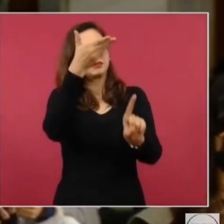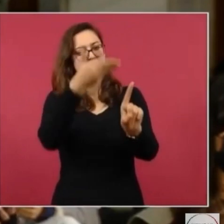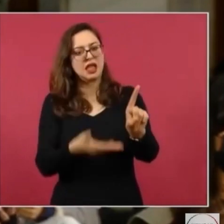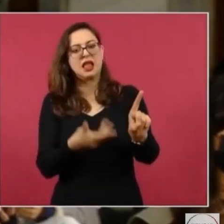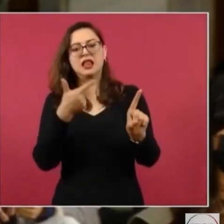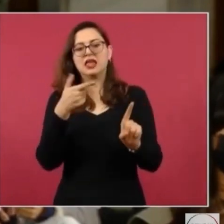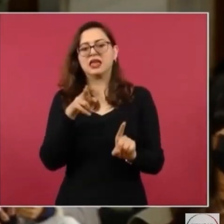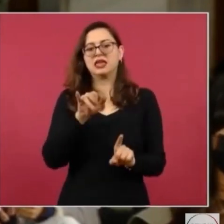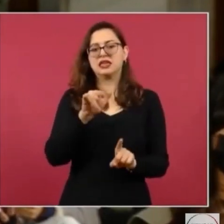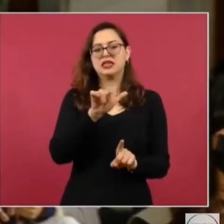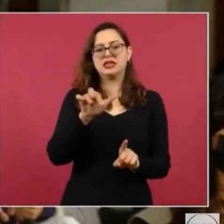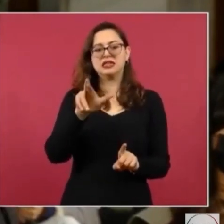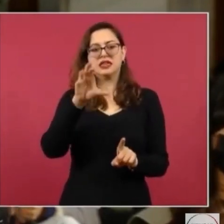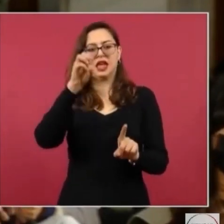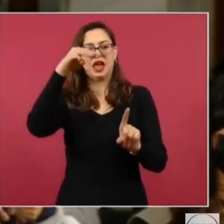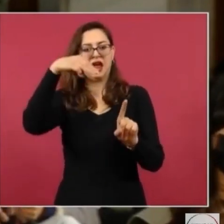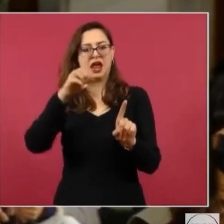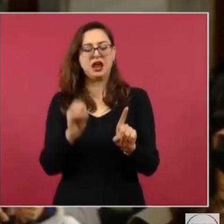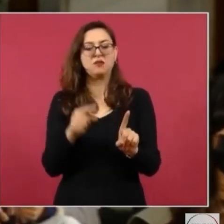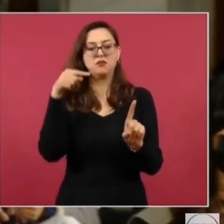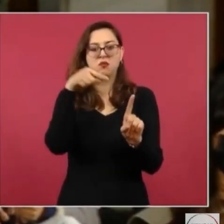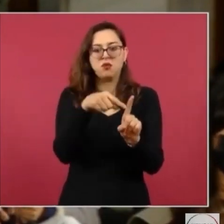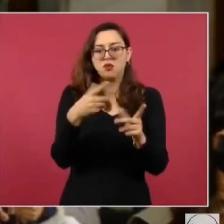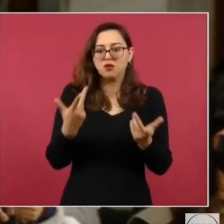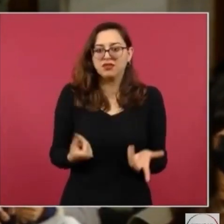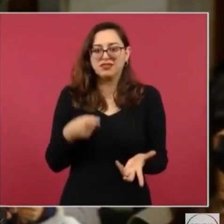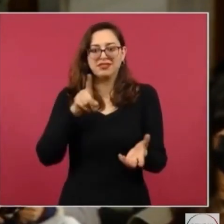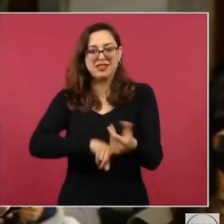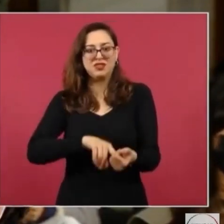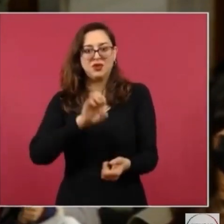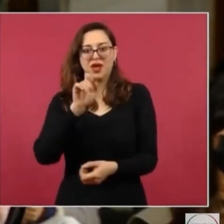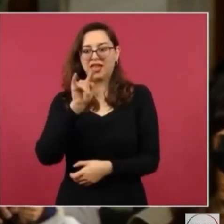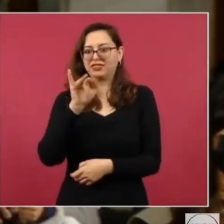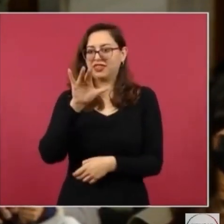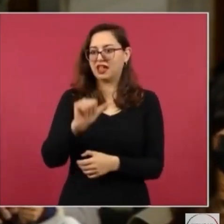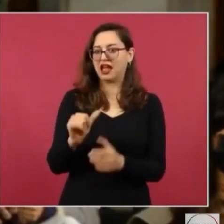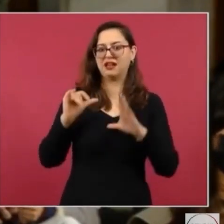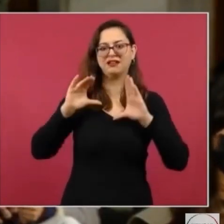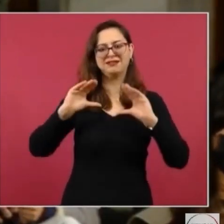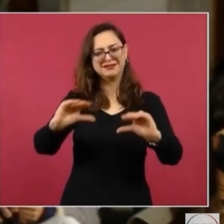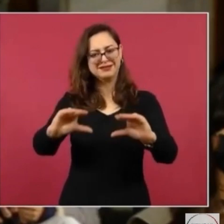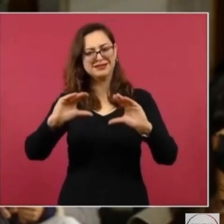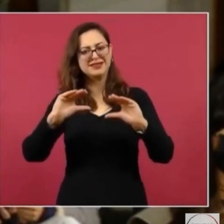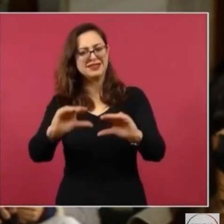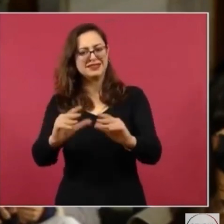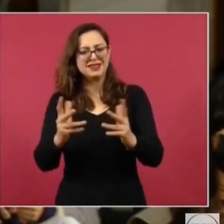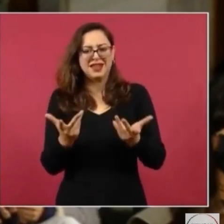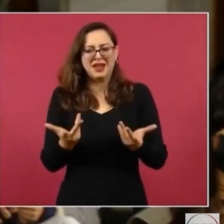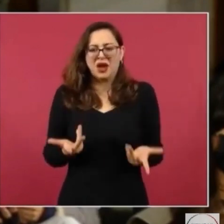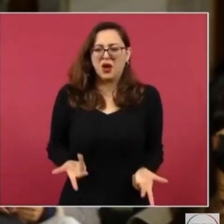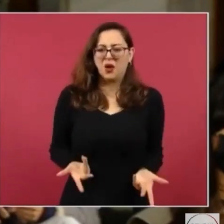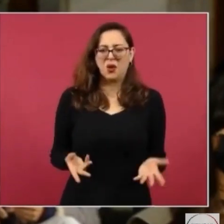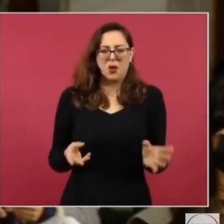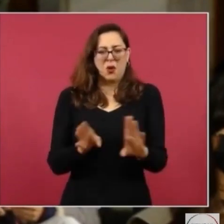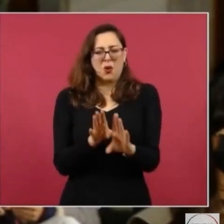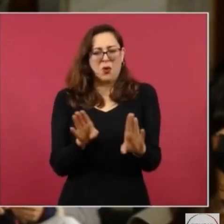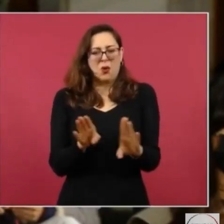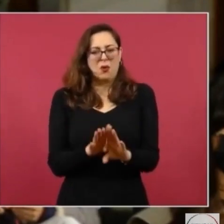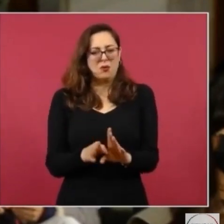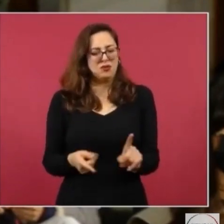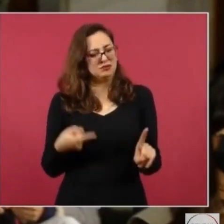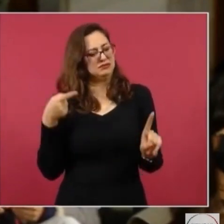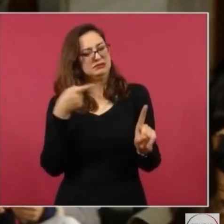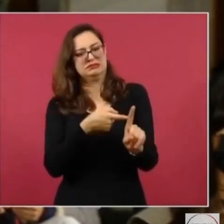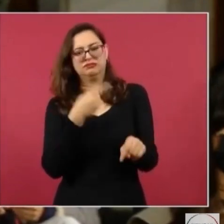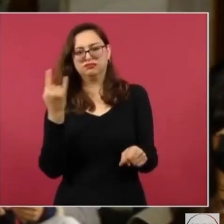Sheridan ahora sean los que den clases de ética cuando pues tienen una cola muy larga que les